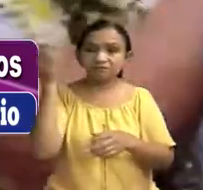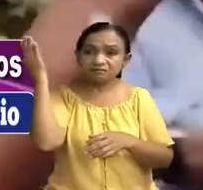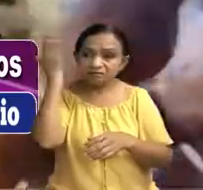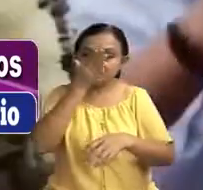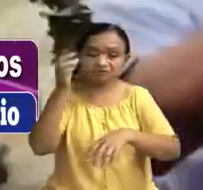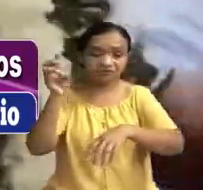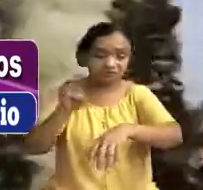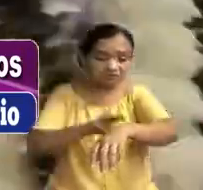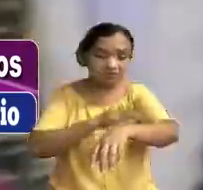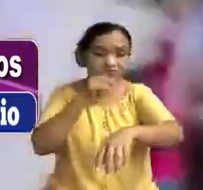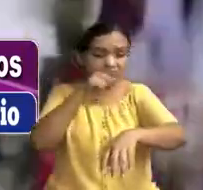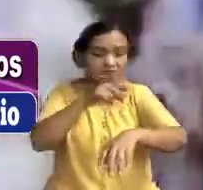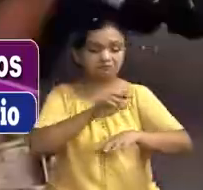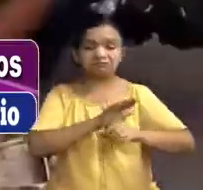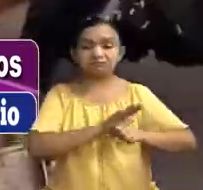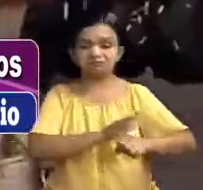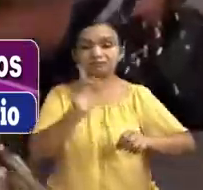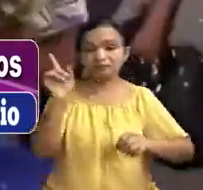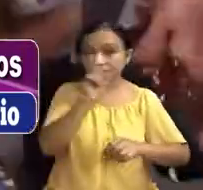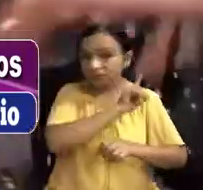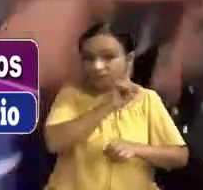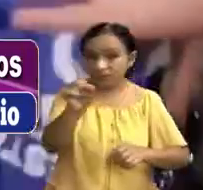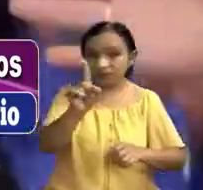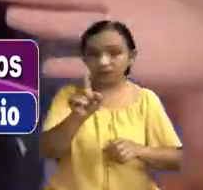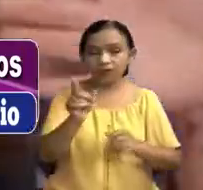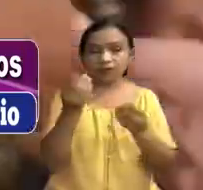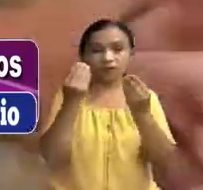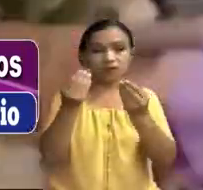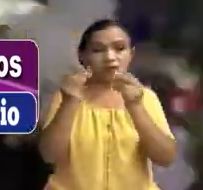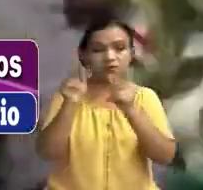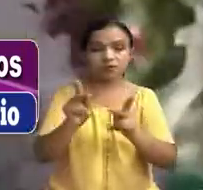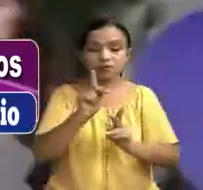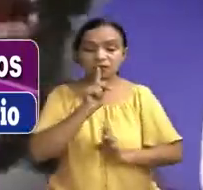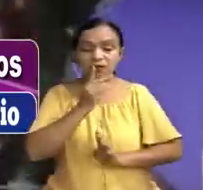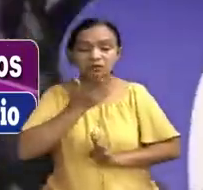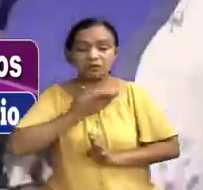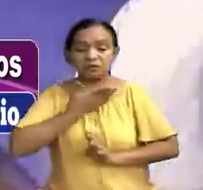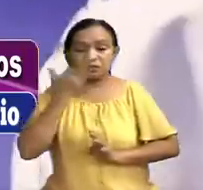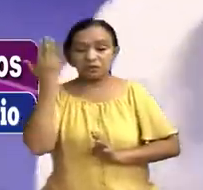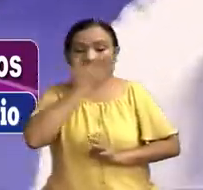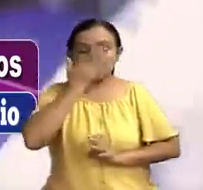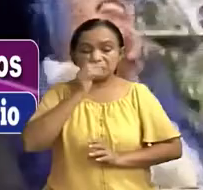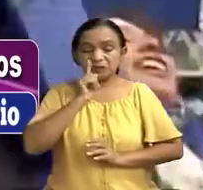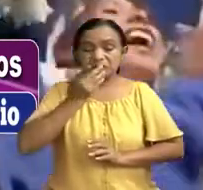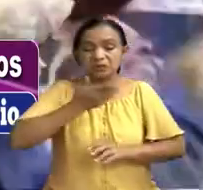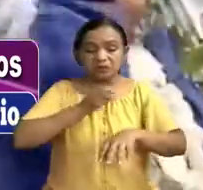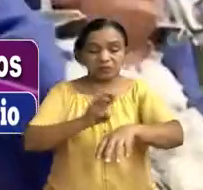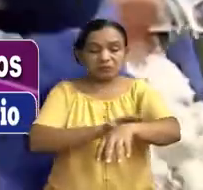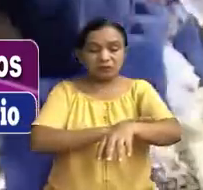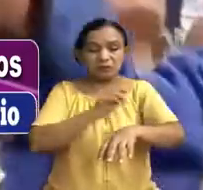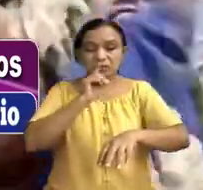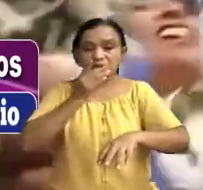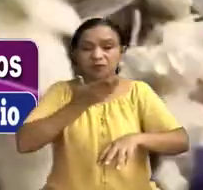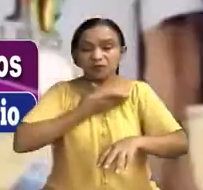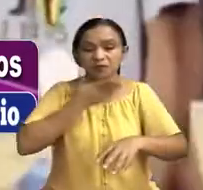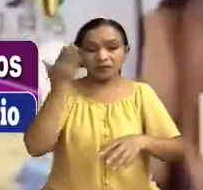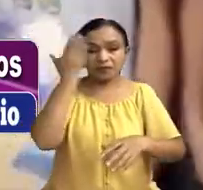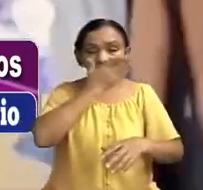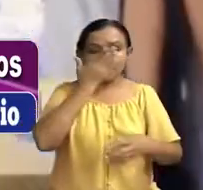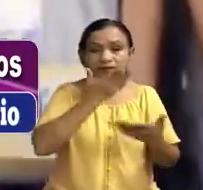y el Caribe, en los Estados Unidos, ¿verdad? Todavía hay altos niveles de discriminación en Estados Unidos, de persecución y de represión a los